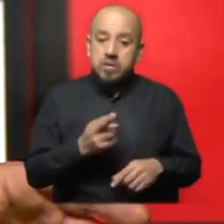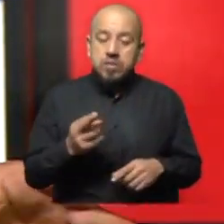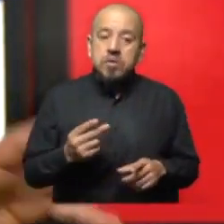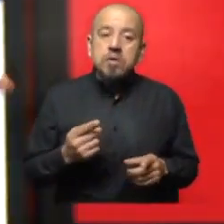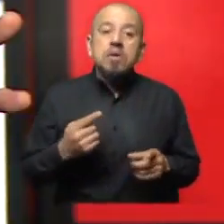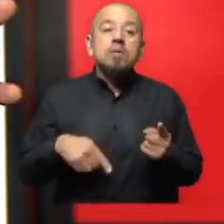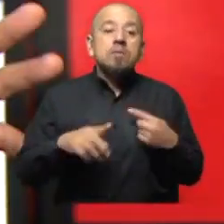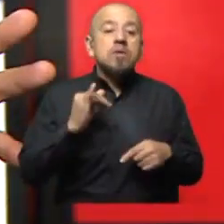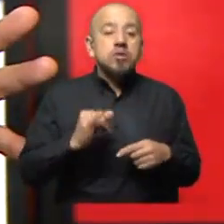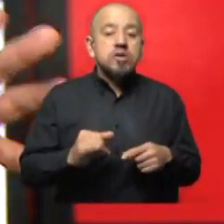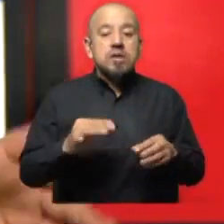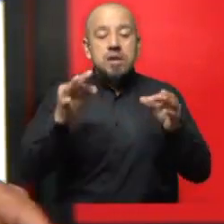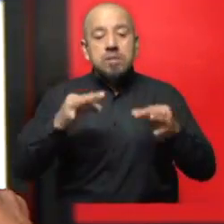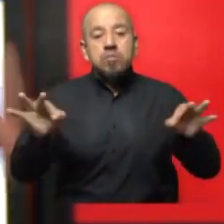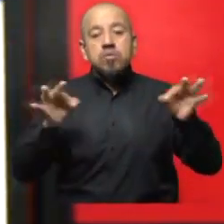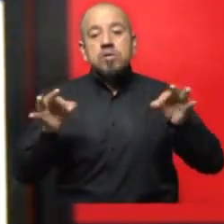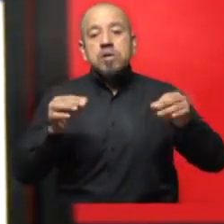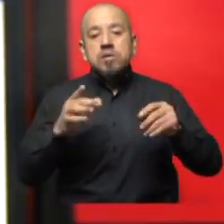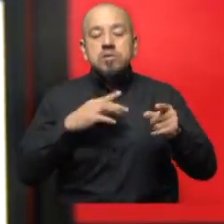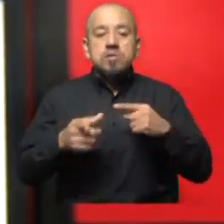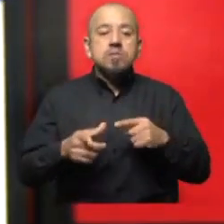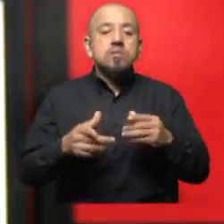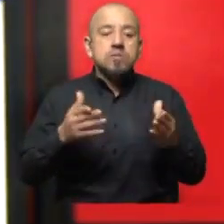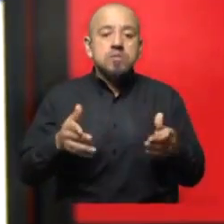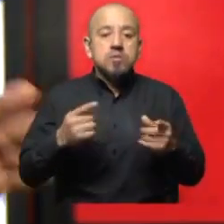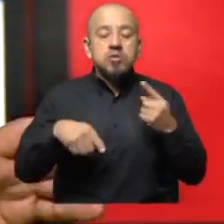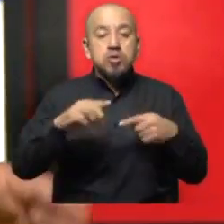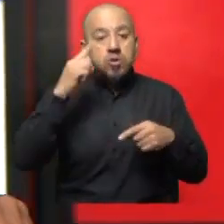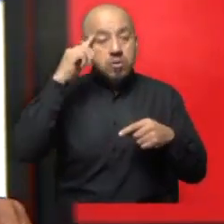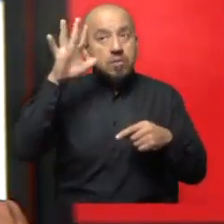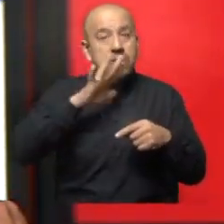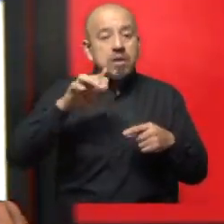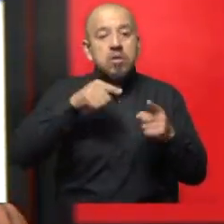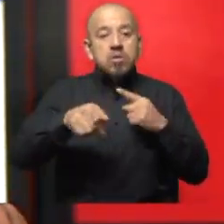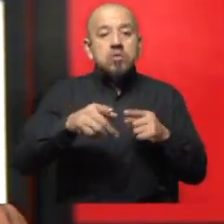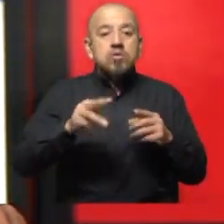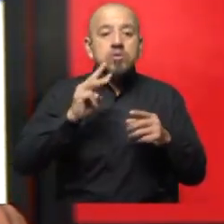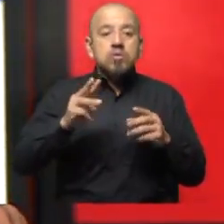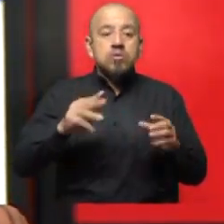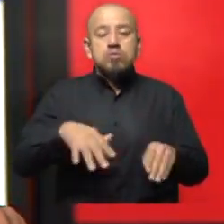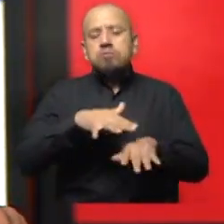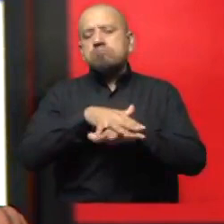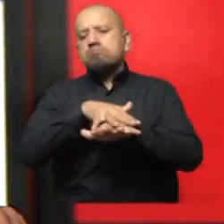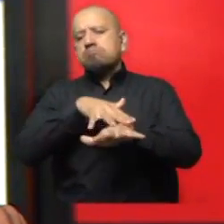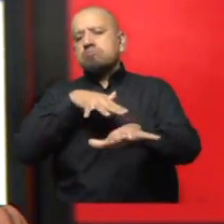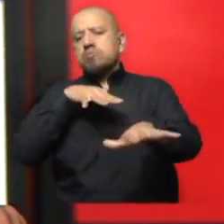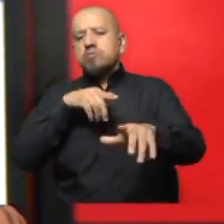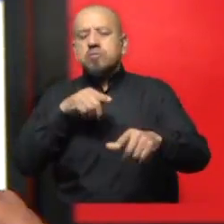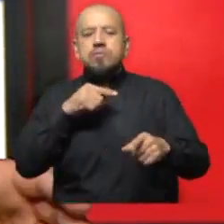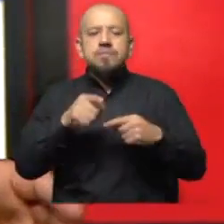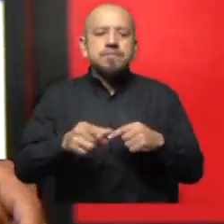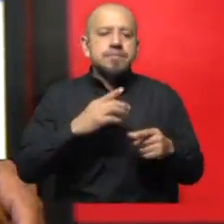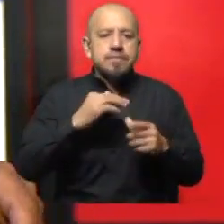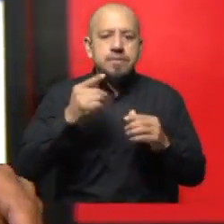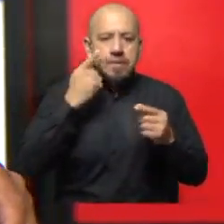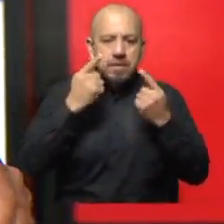pero si en la parte musical por lo menos bueno me imagino en suma en vivo ya me empiezan a girar que está sucediendo en vivo empiezo a